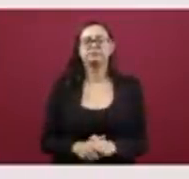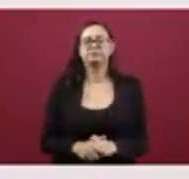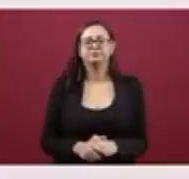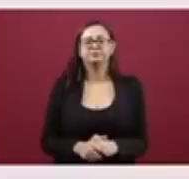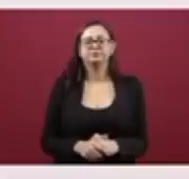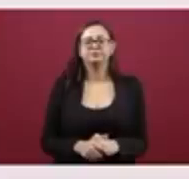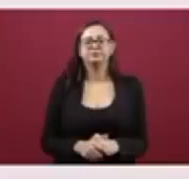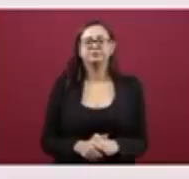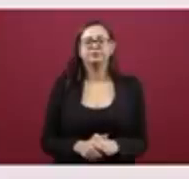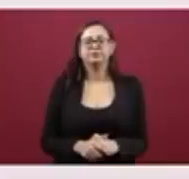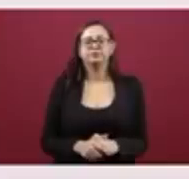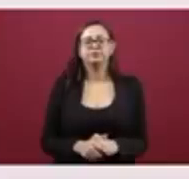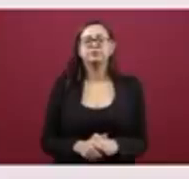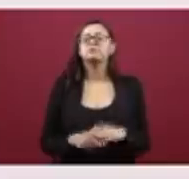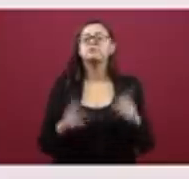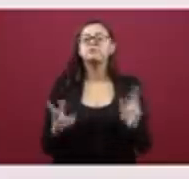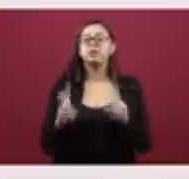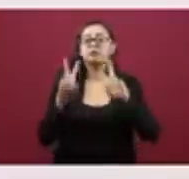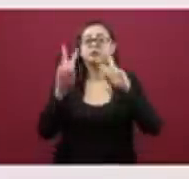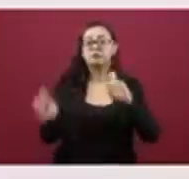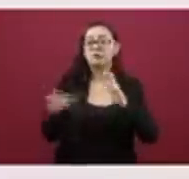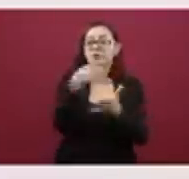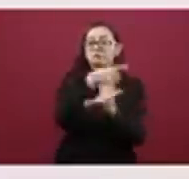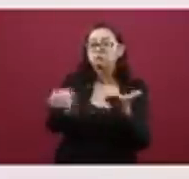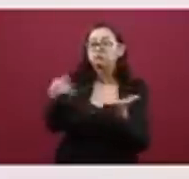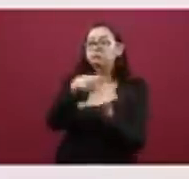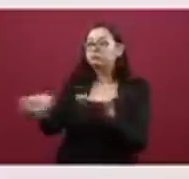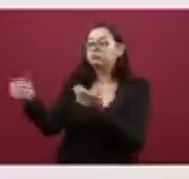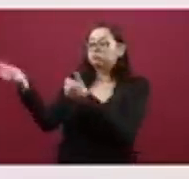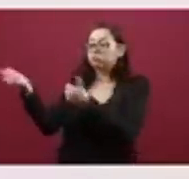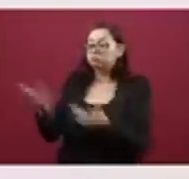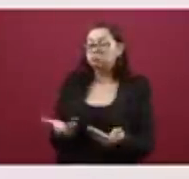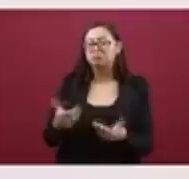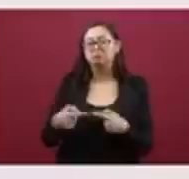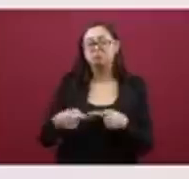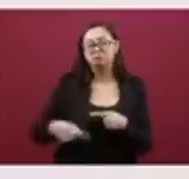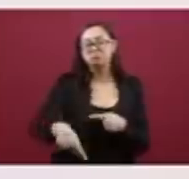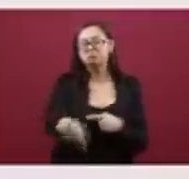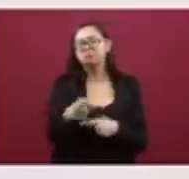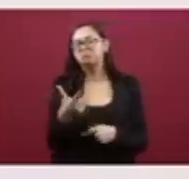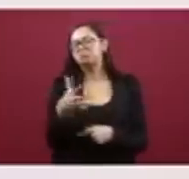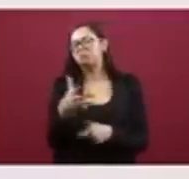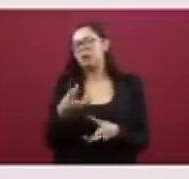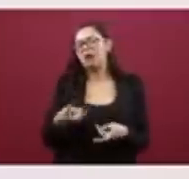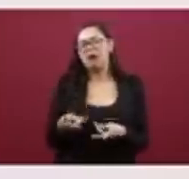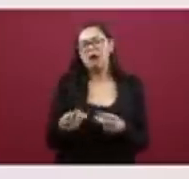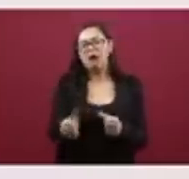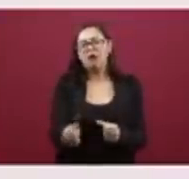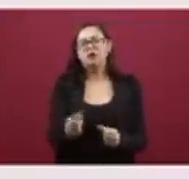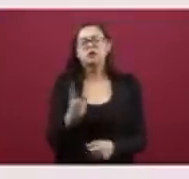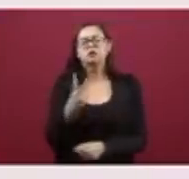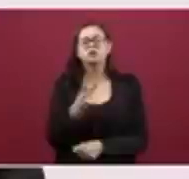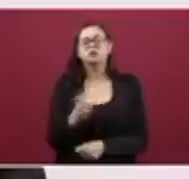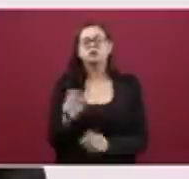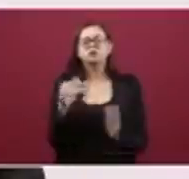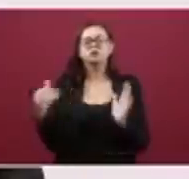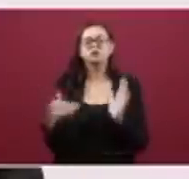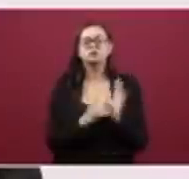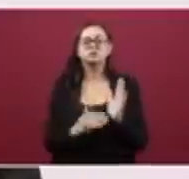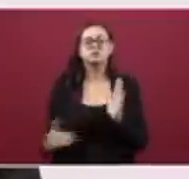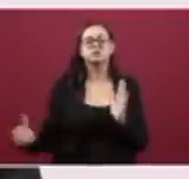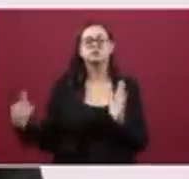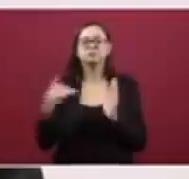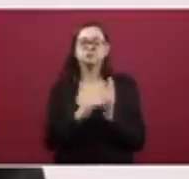solo en adquisiciones tenemos calculado ahorrar alrededor de 200 mil millones